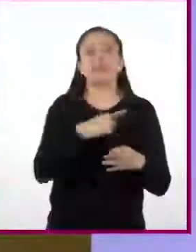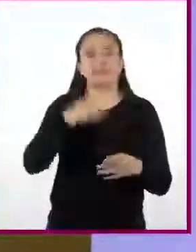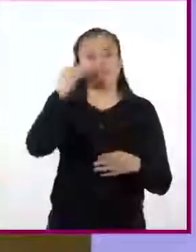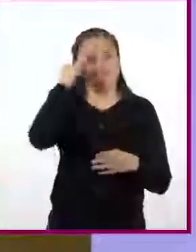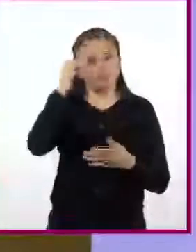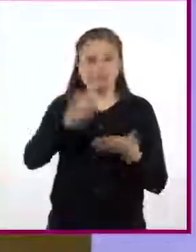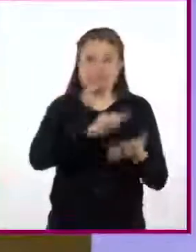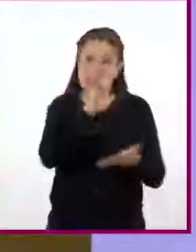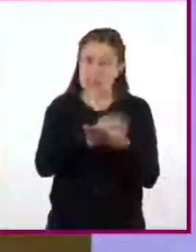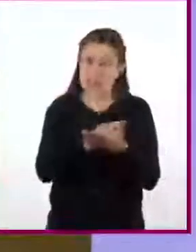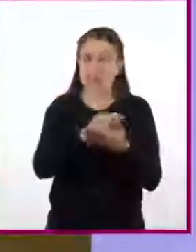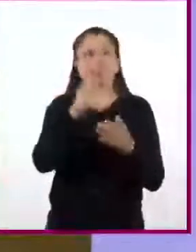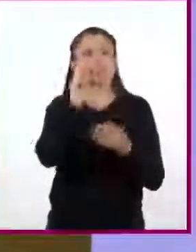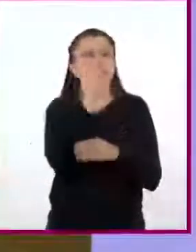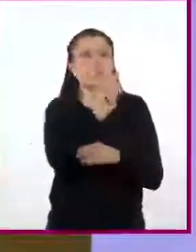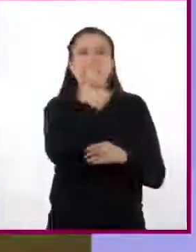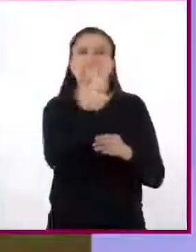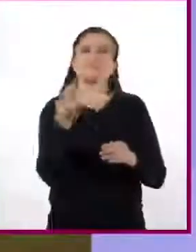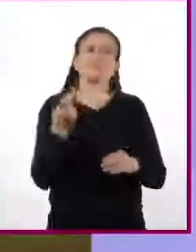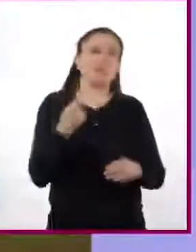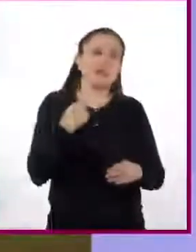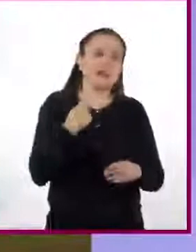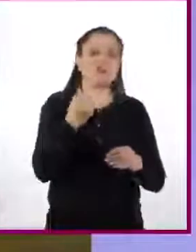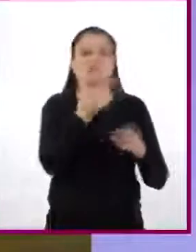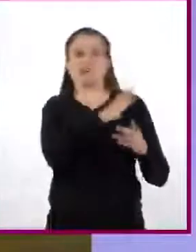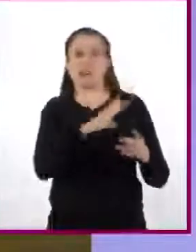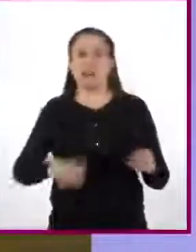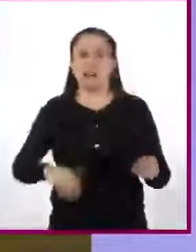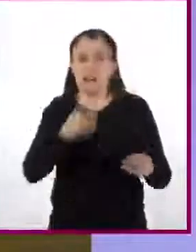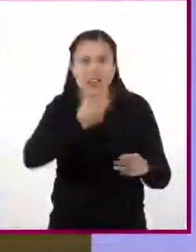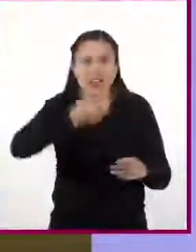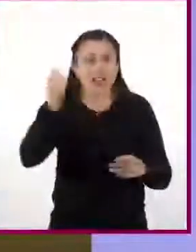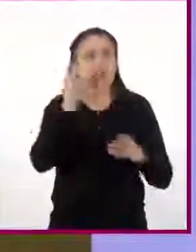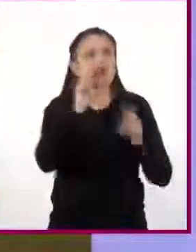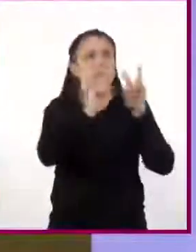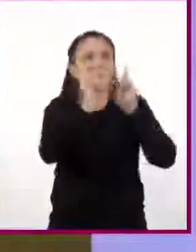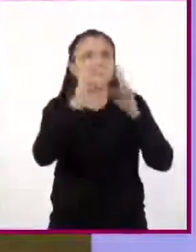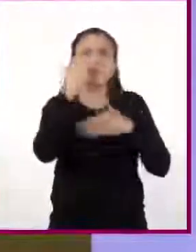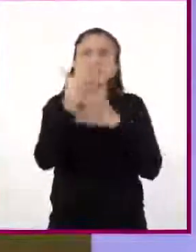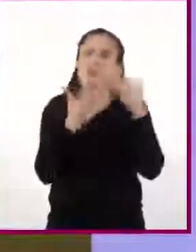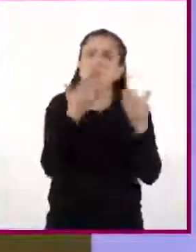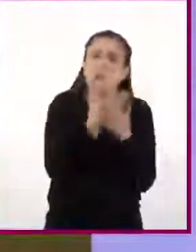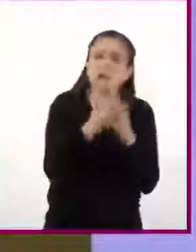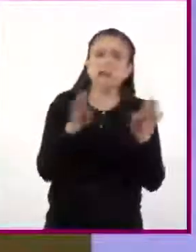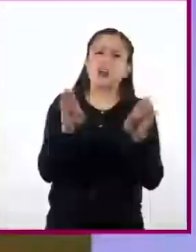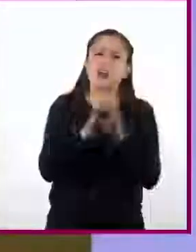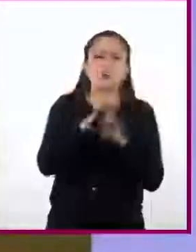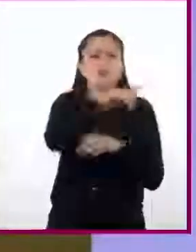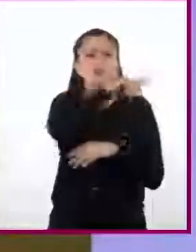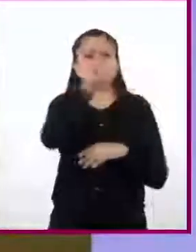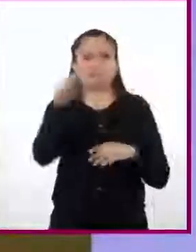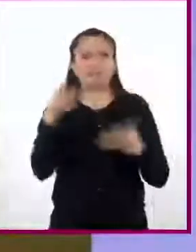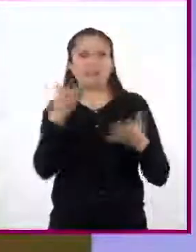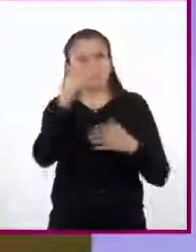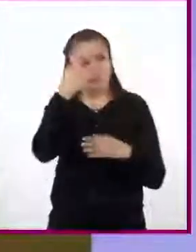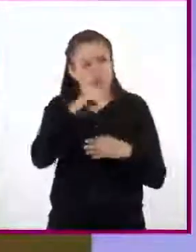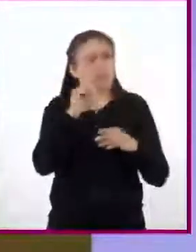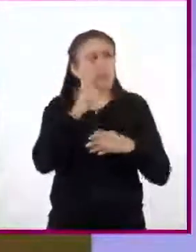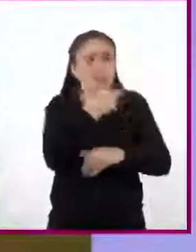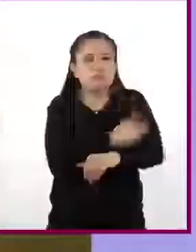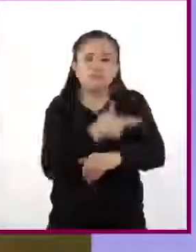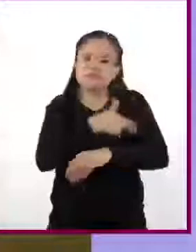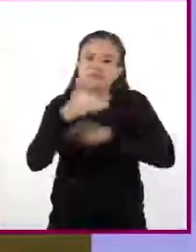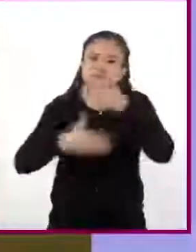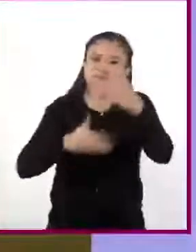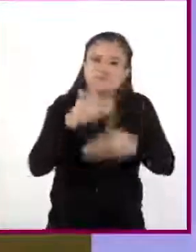a candidatos, partidos y ciudadanos cuáles son los criterios que deberán seguirse en un proceso electoral,